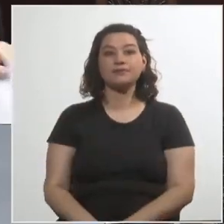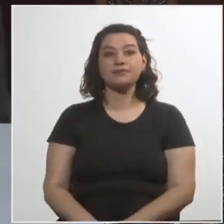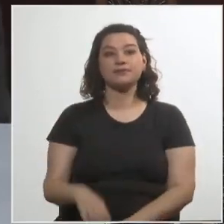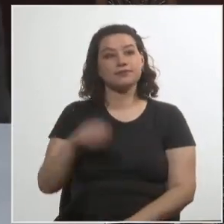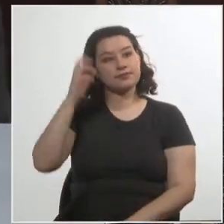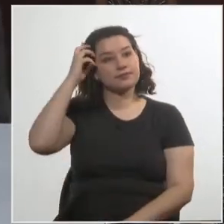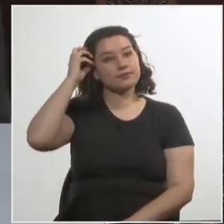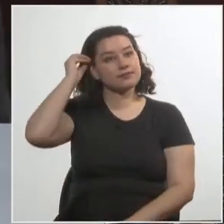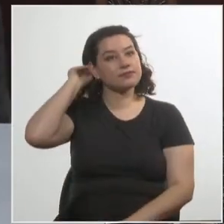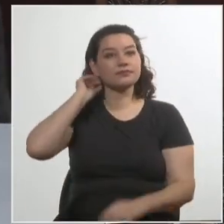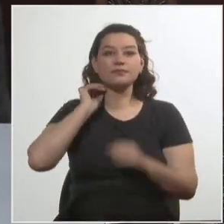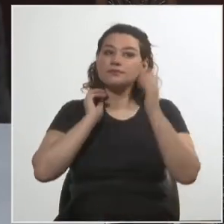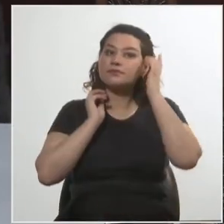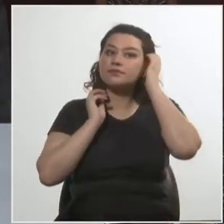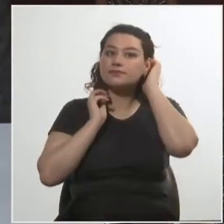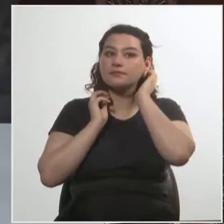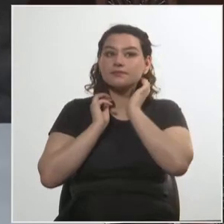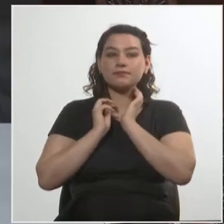ahora sí